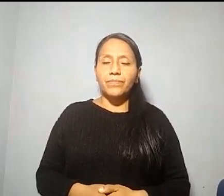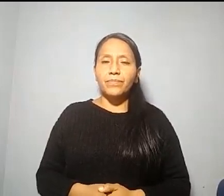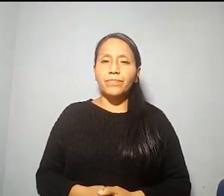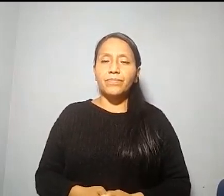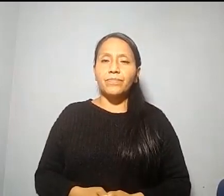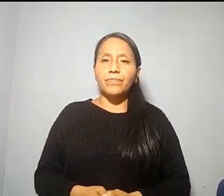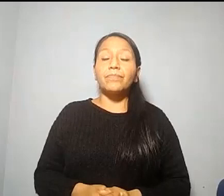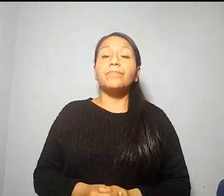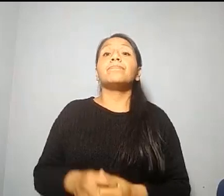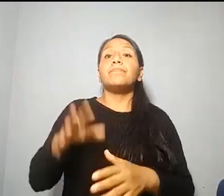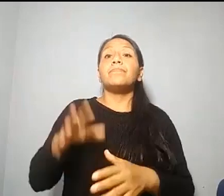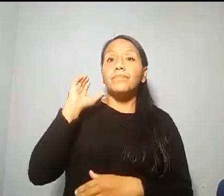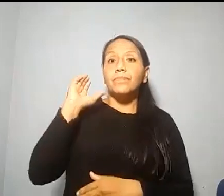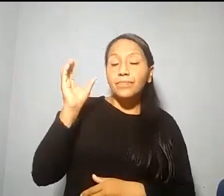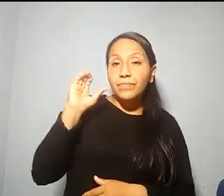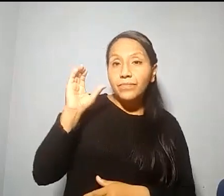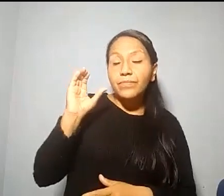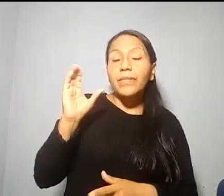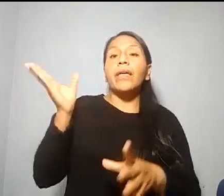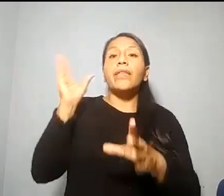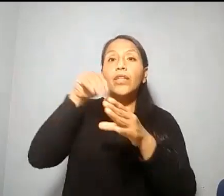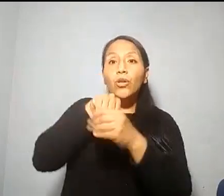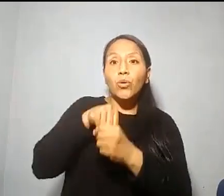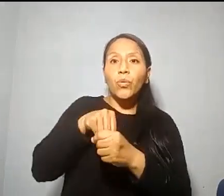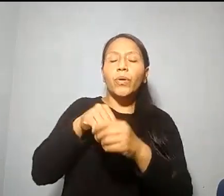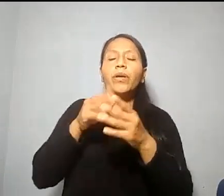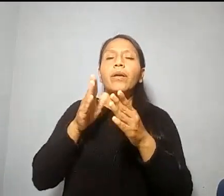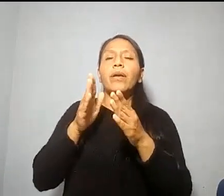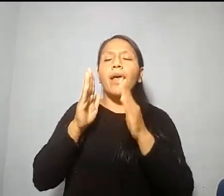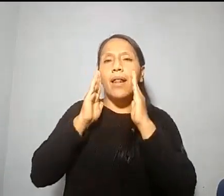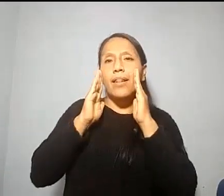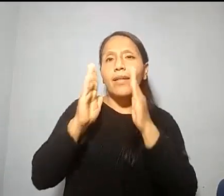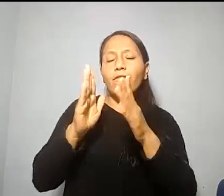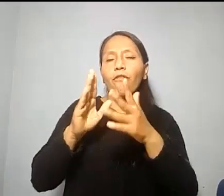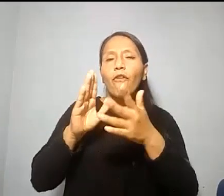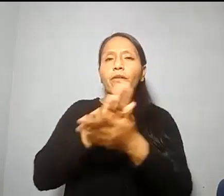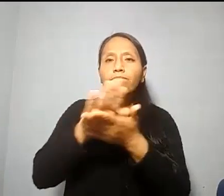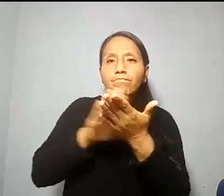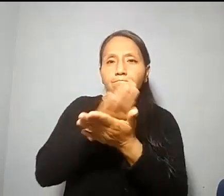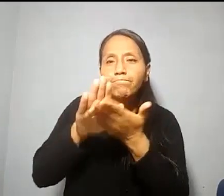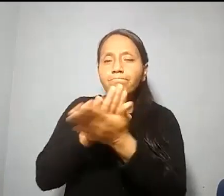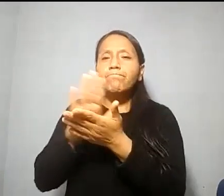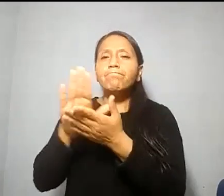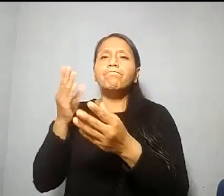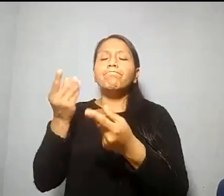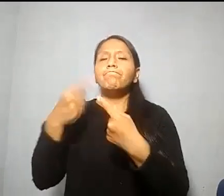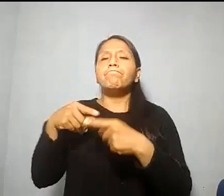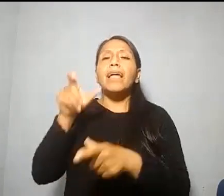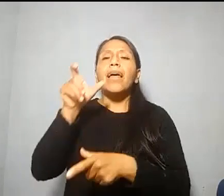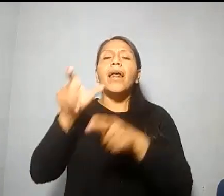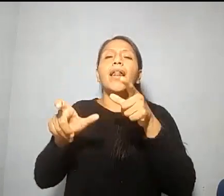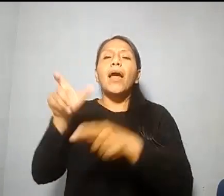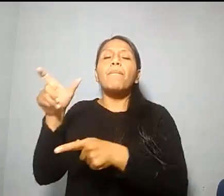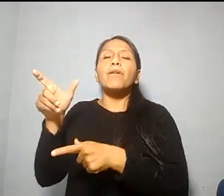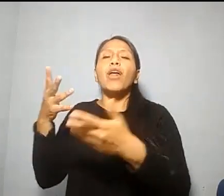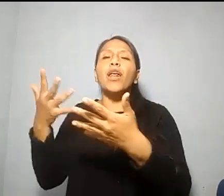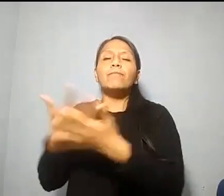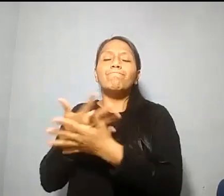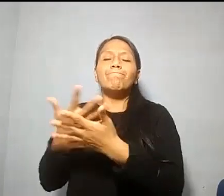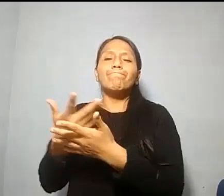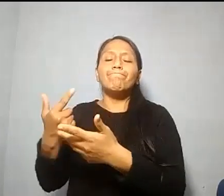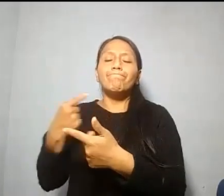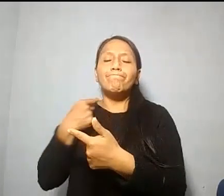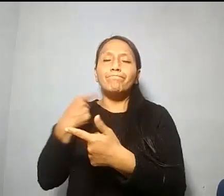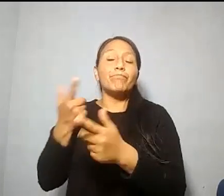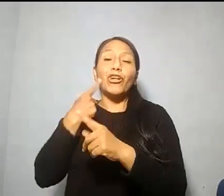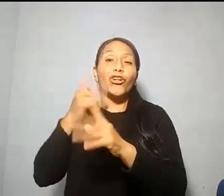Colombia, incluir el enfoque en los procesos de reparación e incorporación en las víctimas del conflicto armado en Colombia, porque eso no lo tenían en cuenta